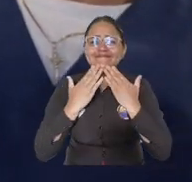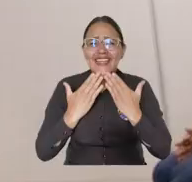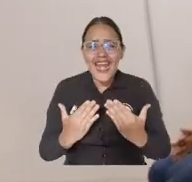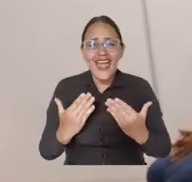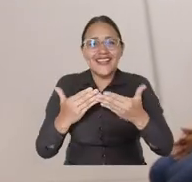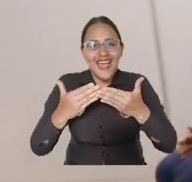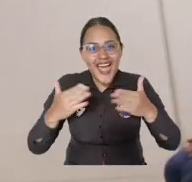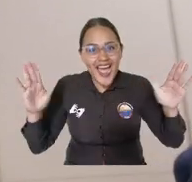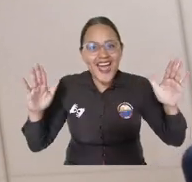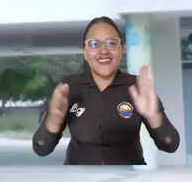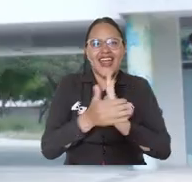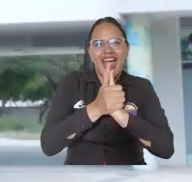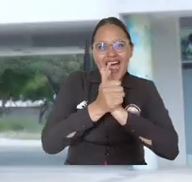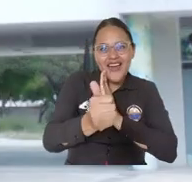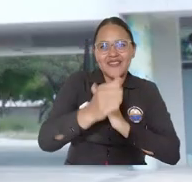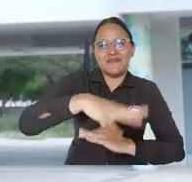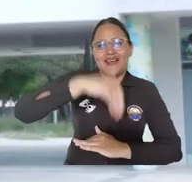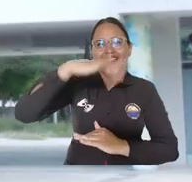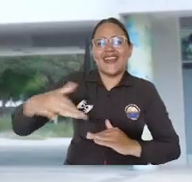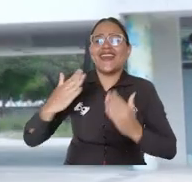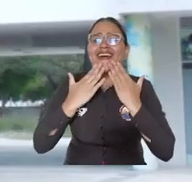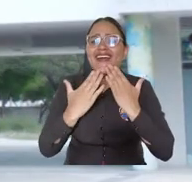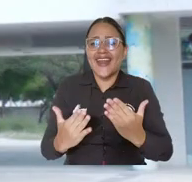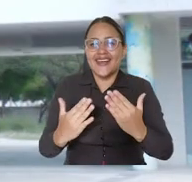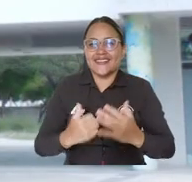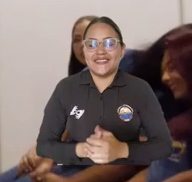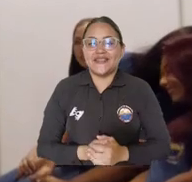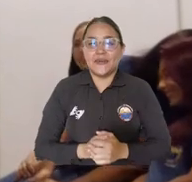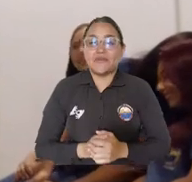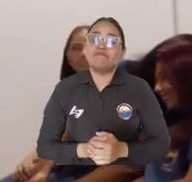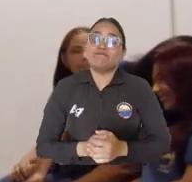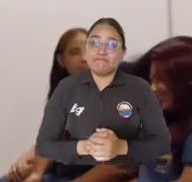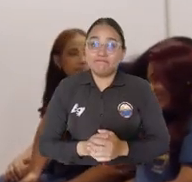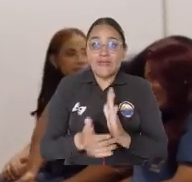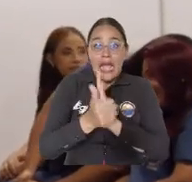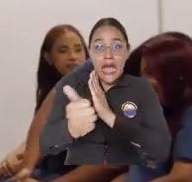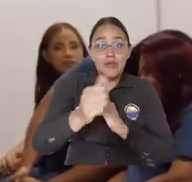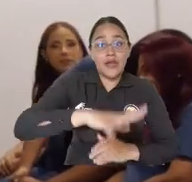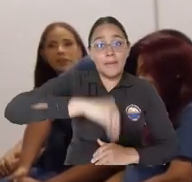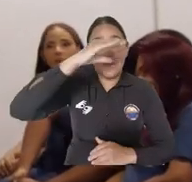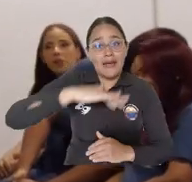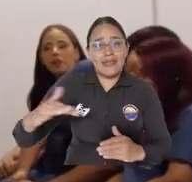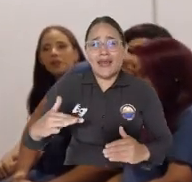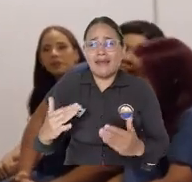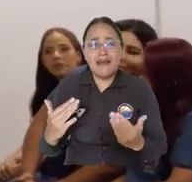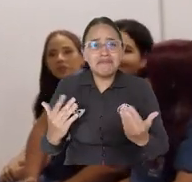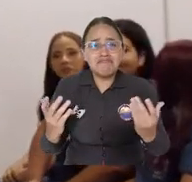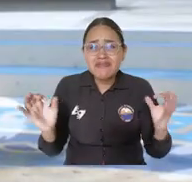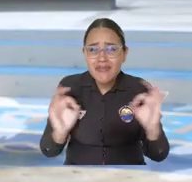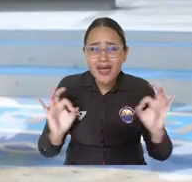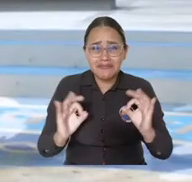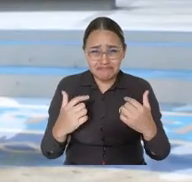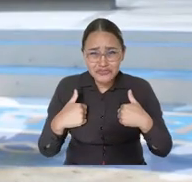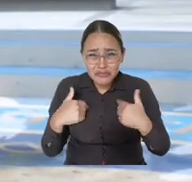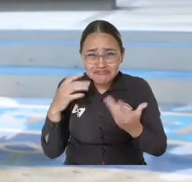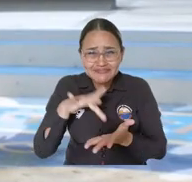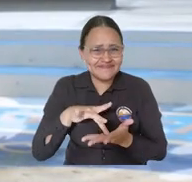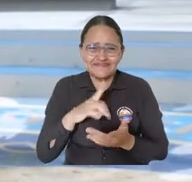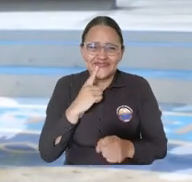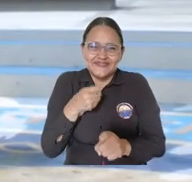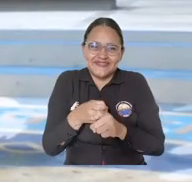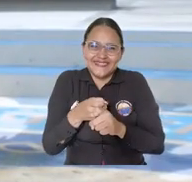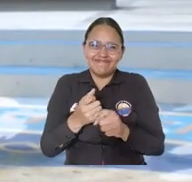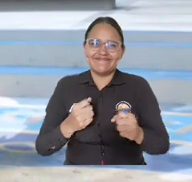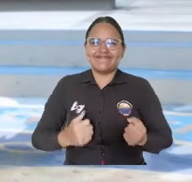Bueno, a la universidad, que gracias por abrirme las puertas, gracias al programa Talento Magdalena. O sea, básicamente sin Talento Magdalena yo hoy no